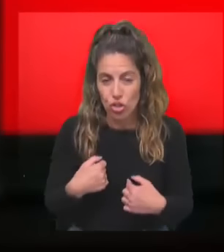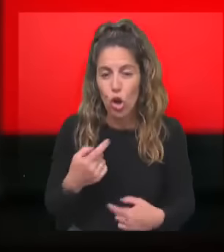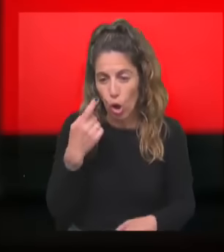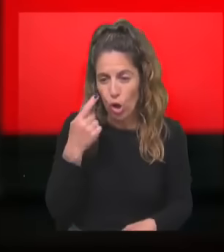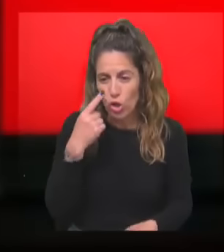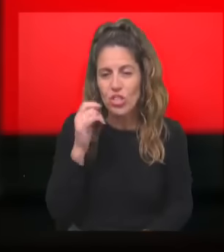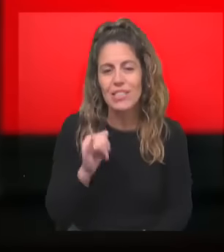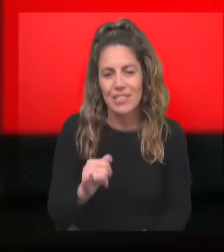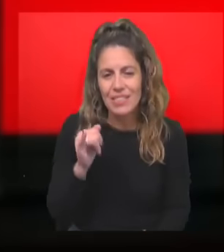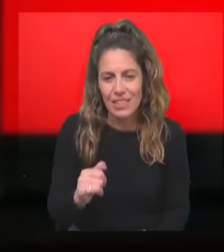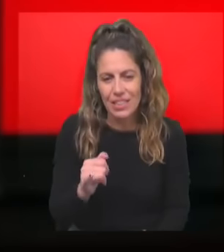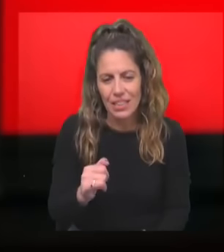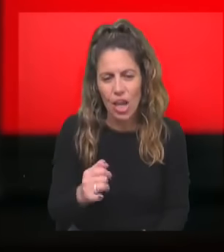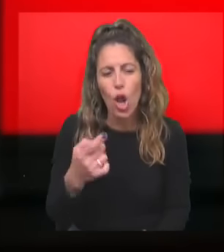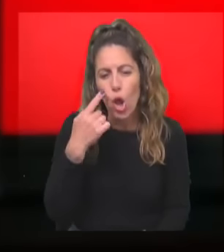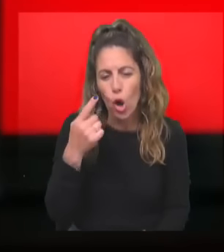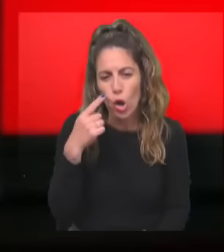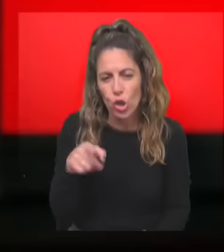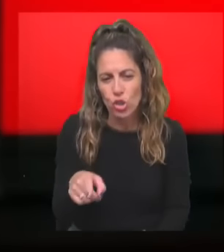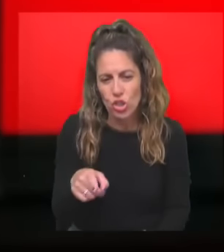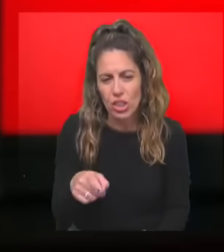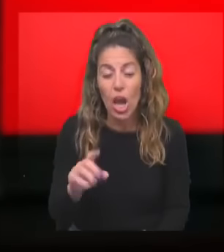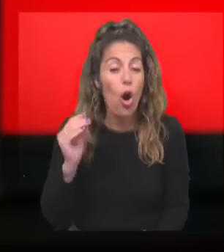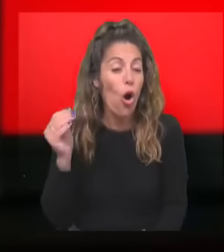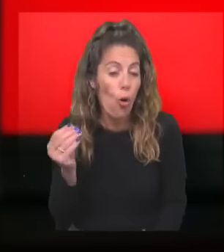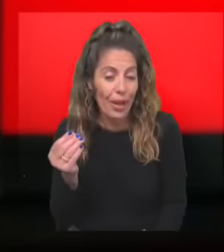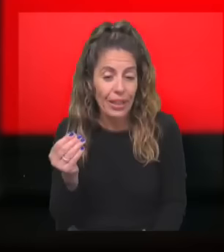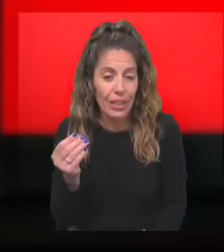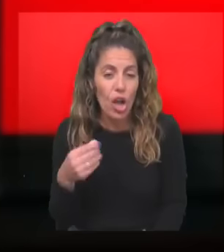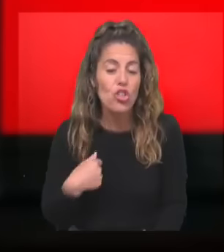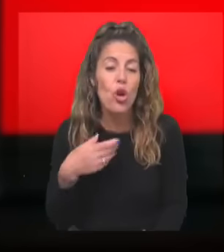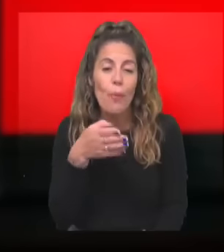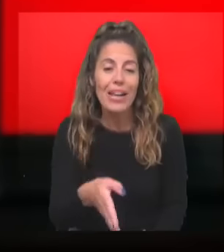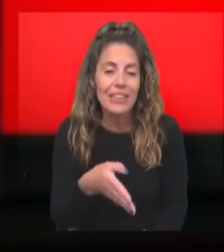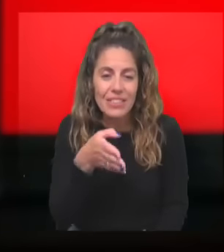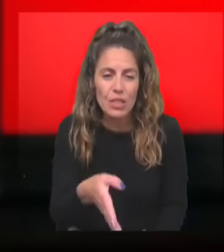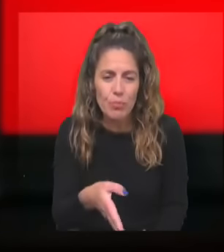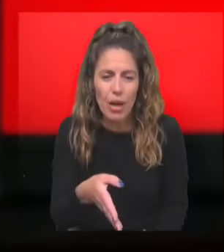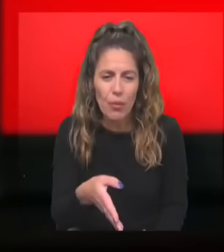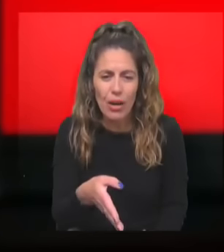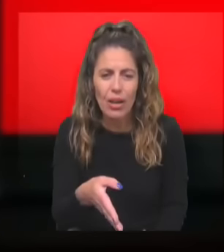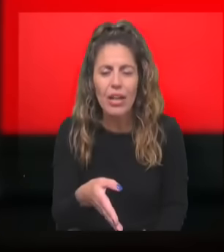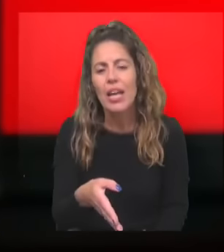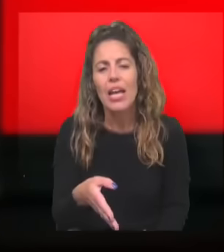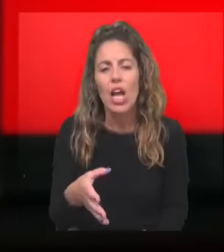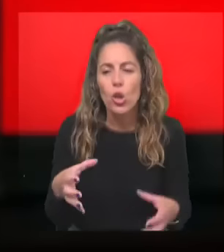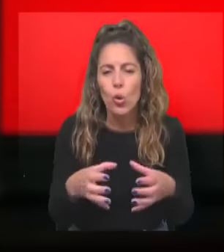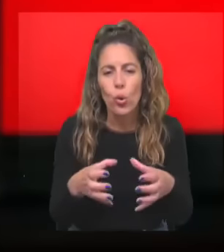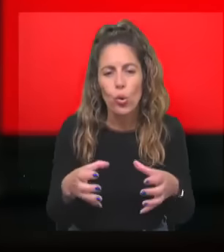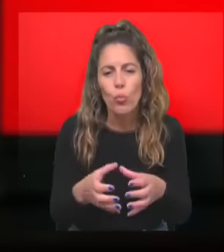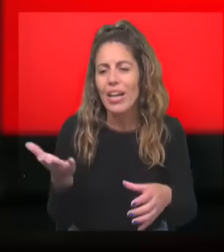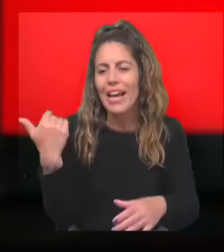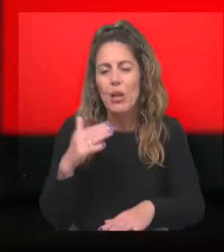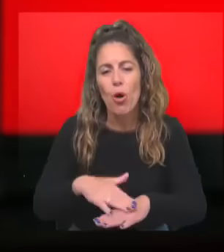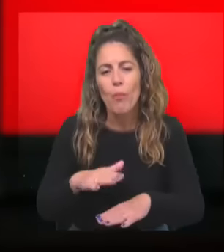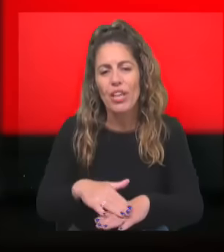conocí, sí. Yo lo conocí siendo muy joven, yo participaba en el movimiento de Castores de Emaús, y en aquel momento fui